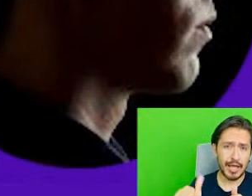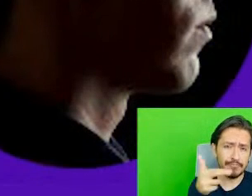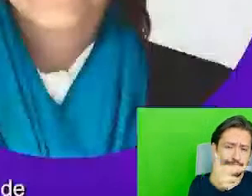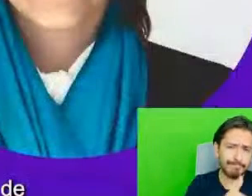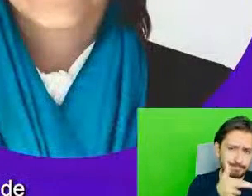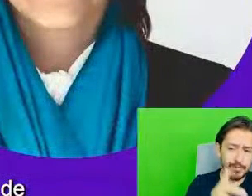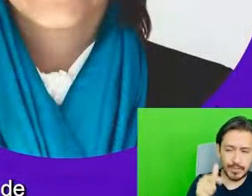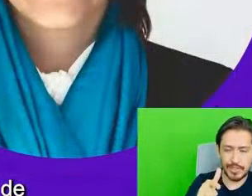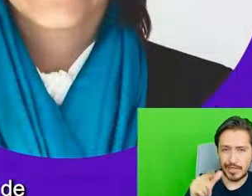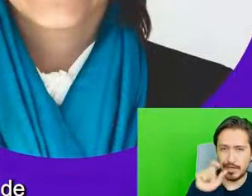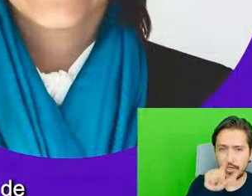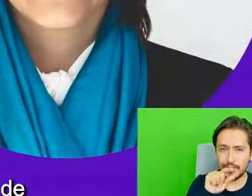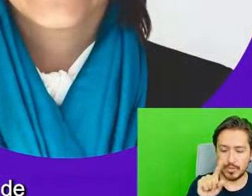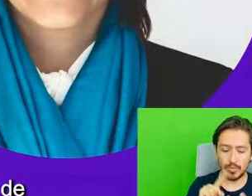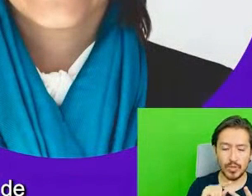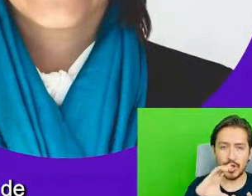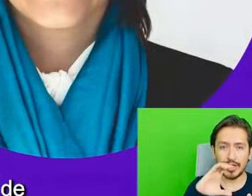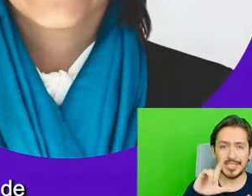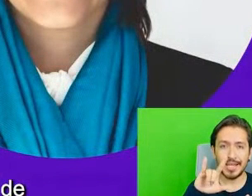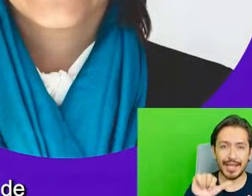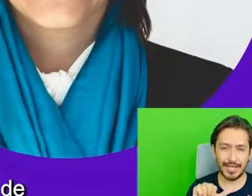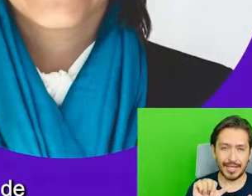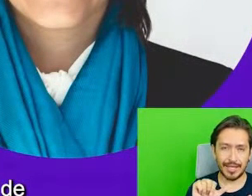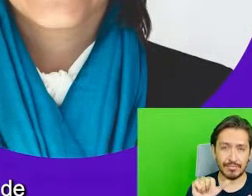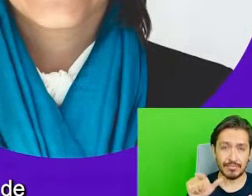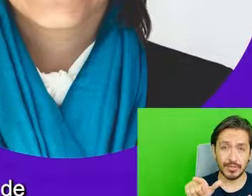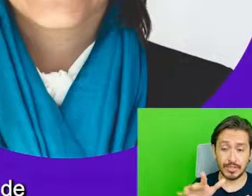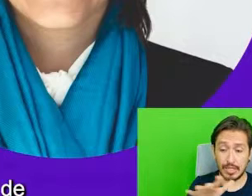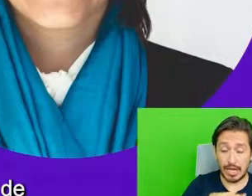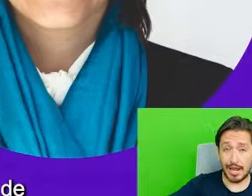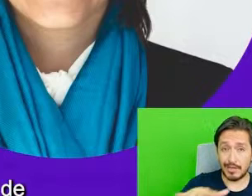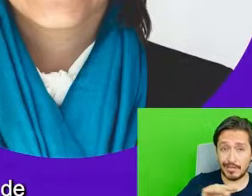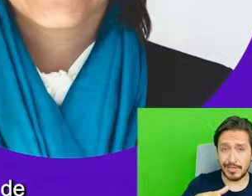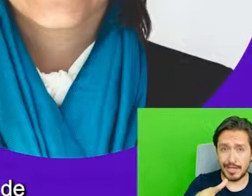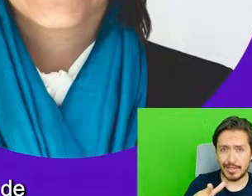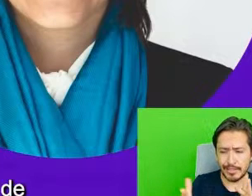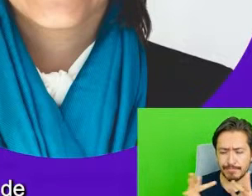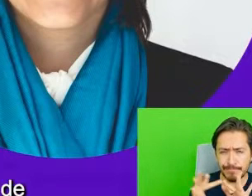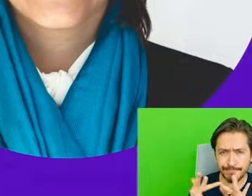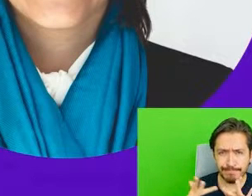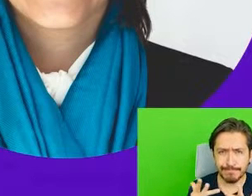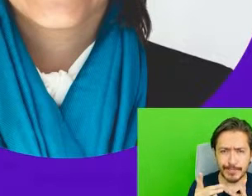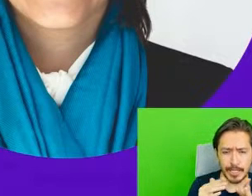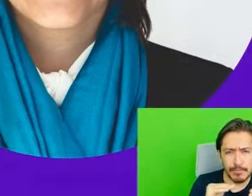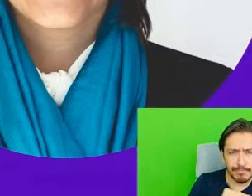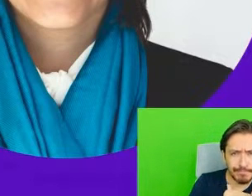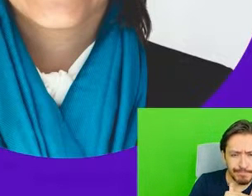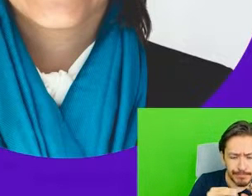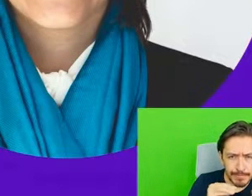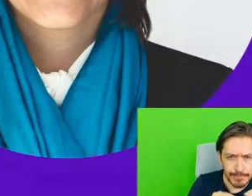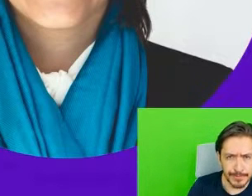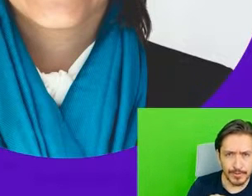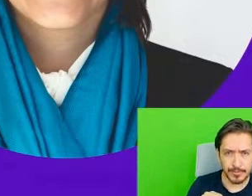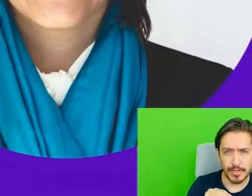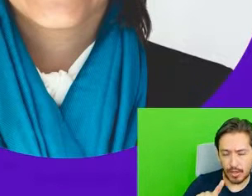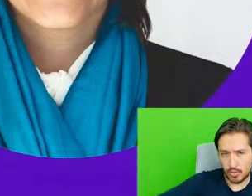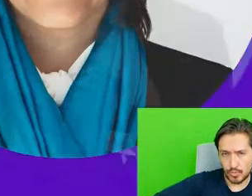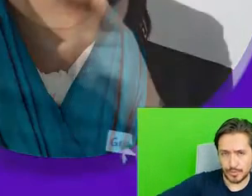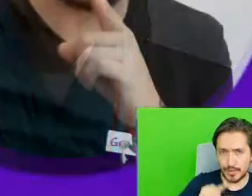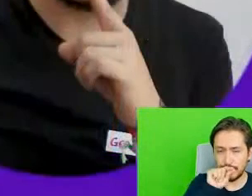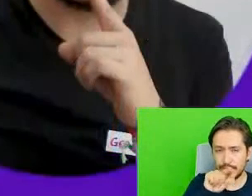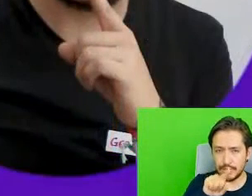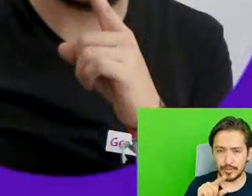Jalisco, la doctora Celia Ramírez, directora general de vinculación de la Secretaría de Planeación y Participación Ciudadana del Gobierno de